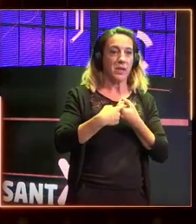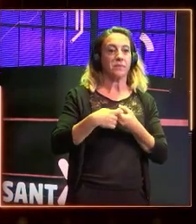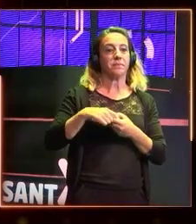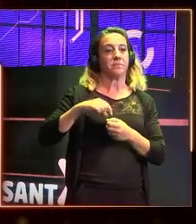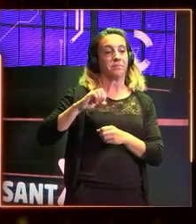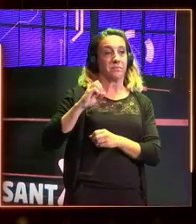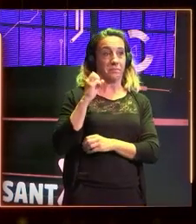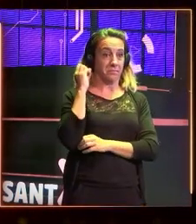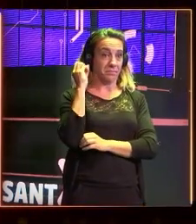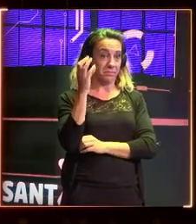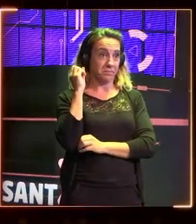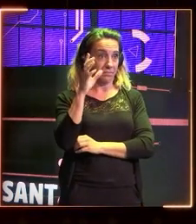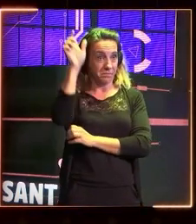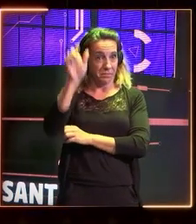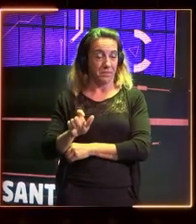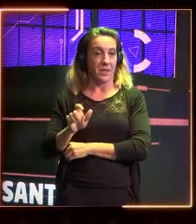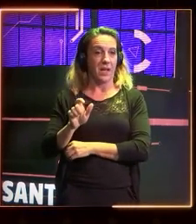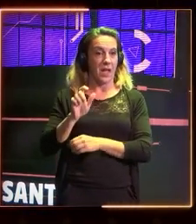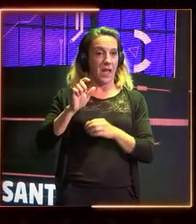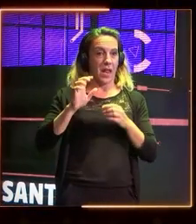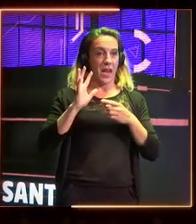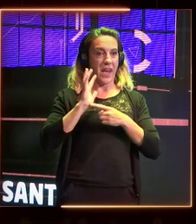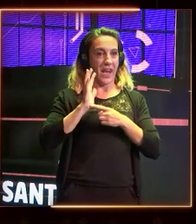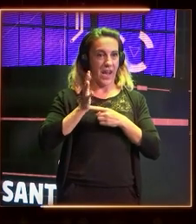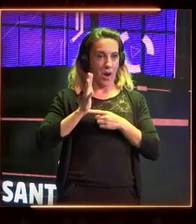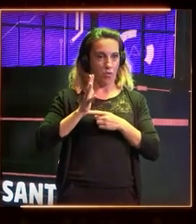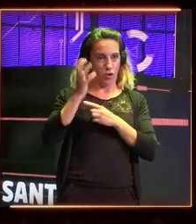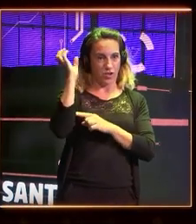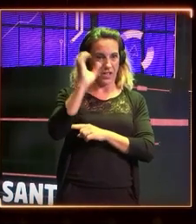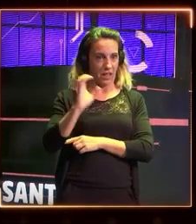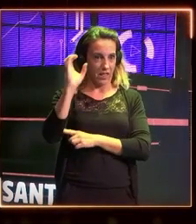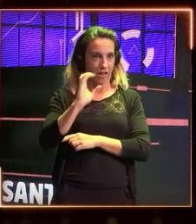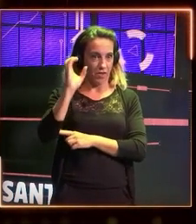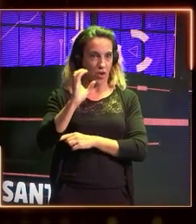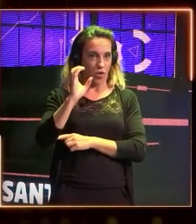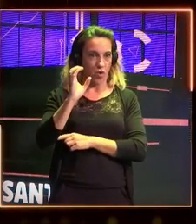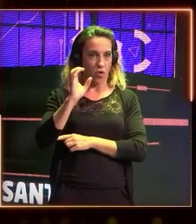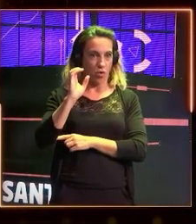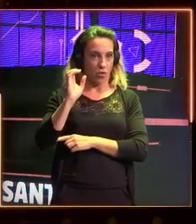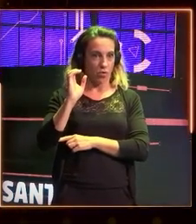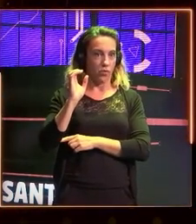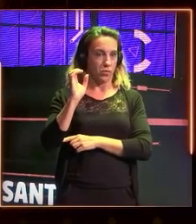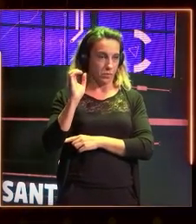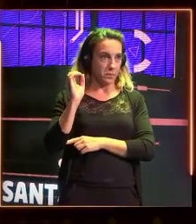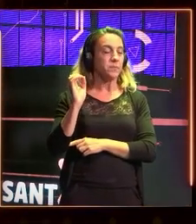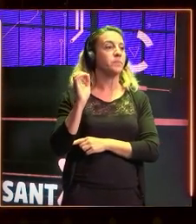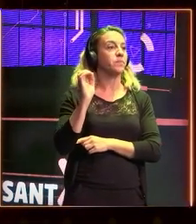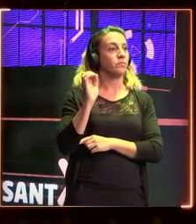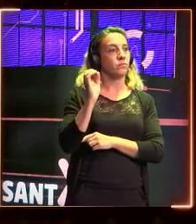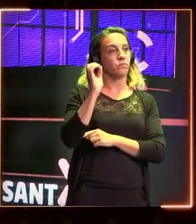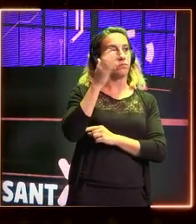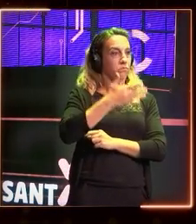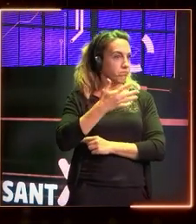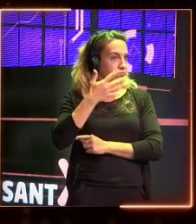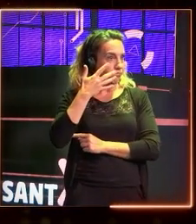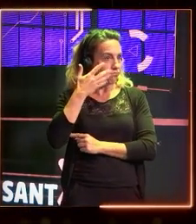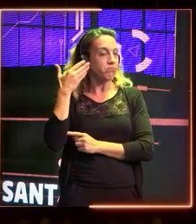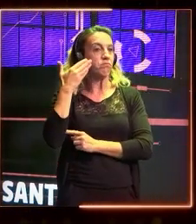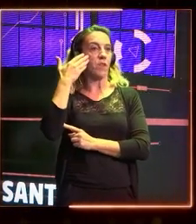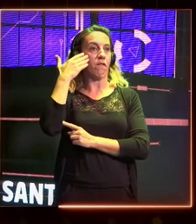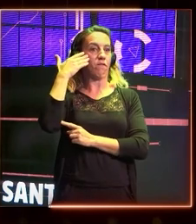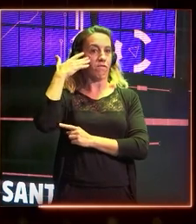es un neurocientífico reputados importantísimo a nivel internacional ha